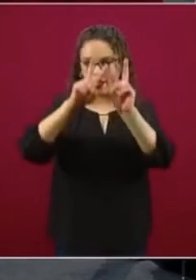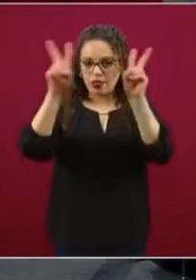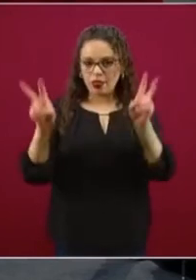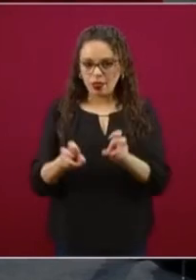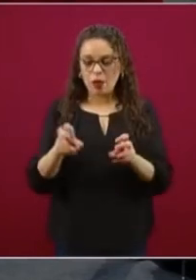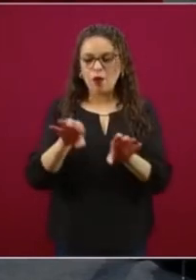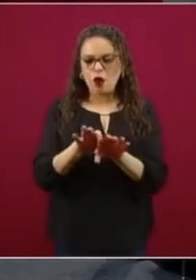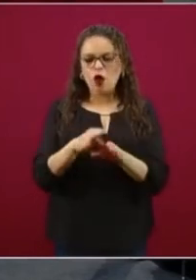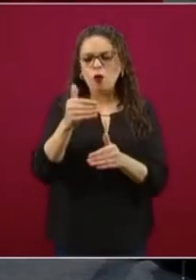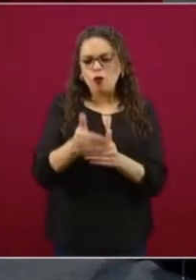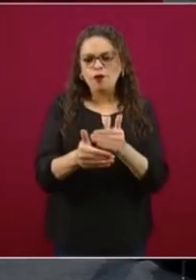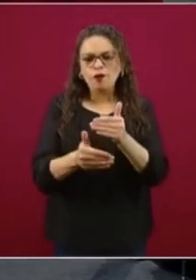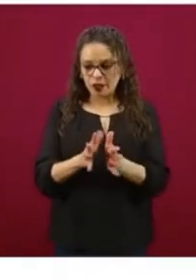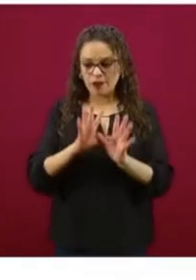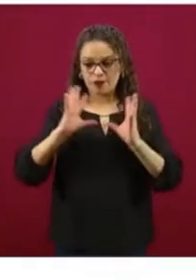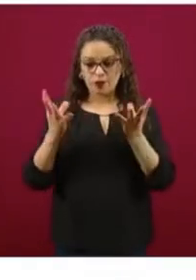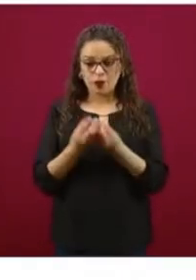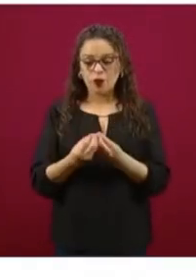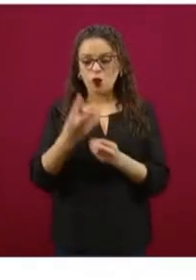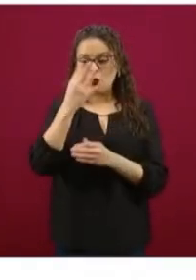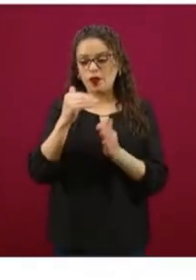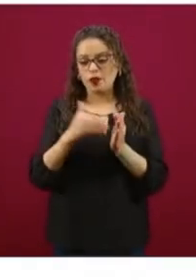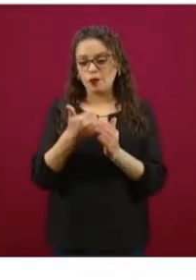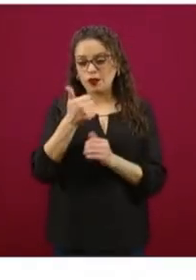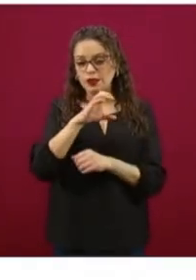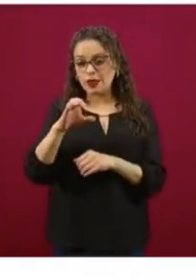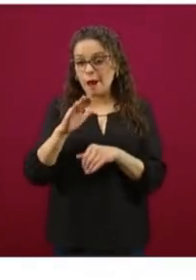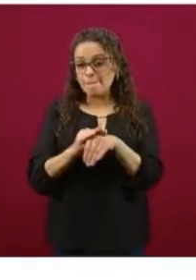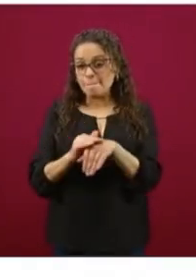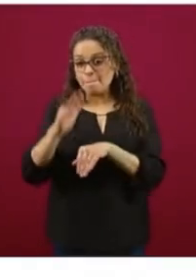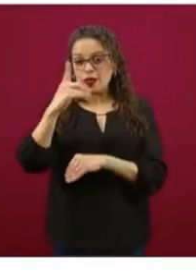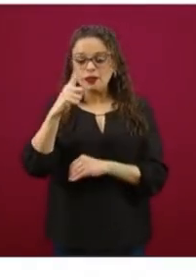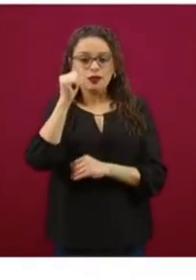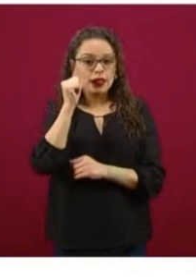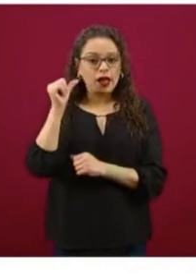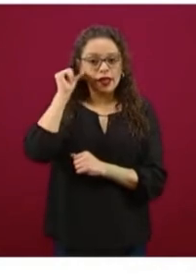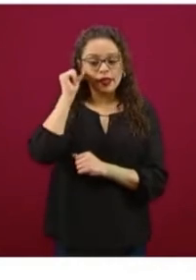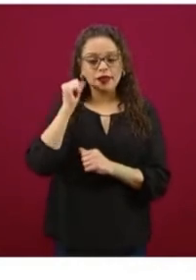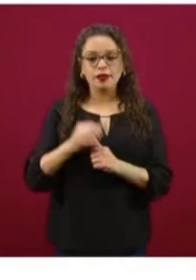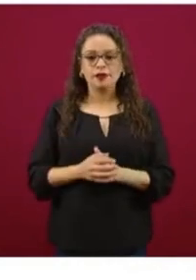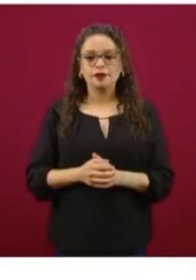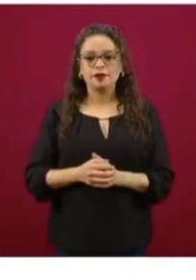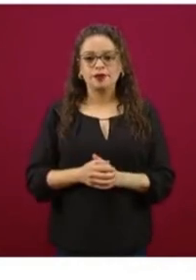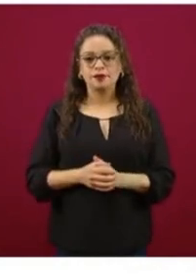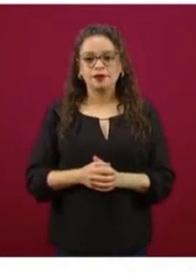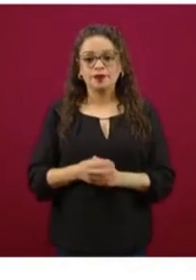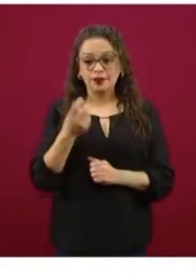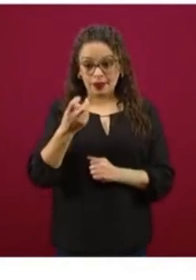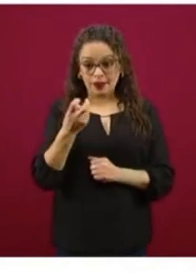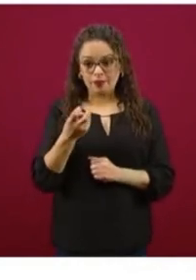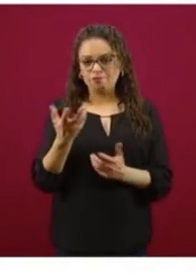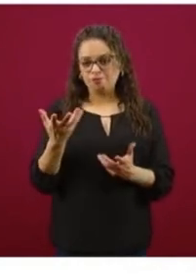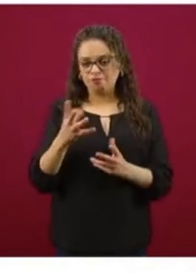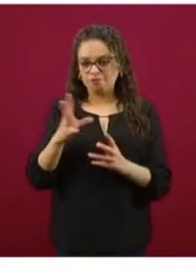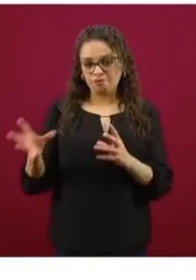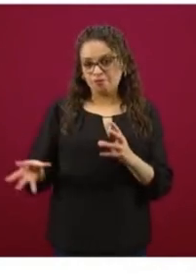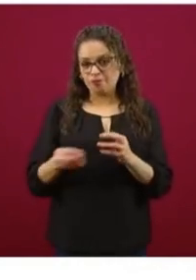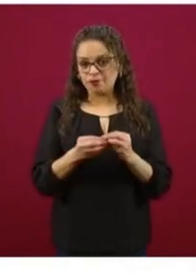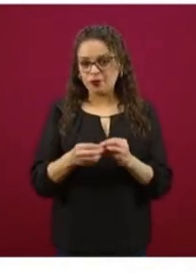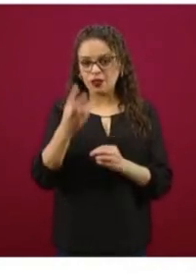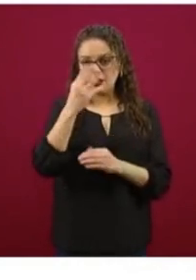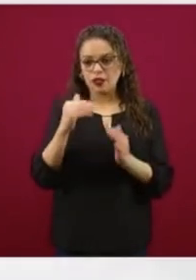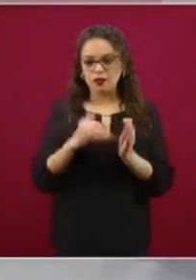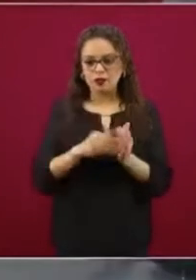El Instituto Mexicano del Seguro Social informó que se han aprobado 146.621 créditos solidarios de 25.000 pesos